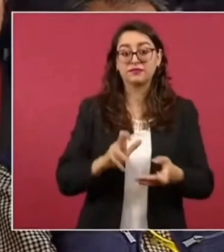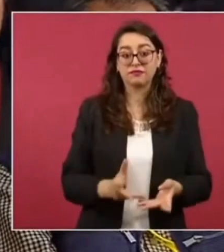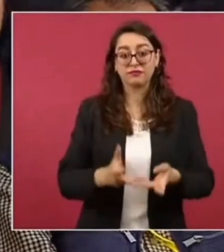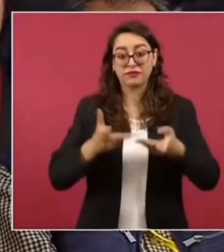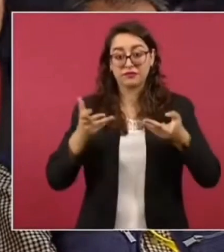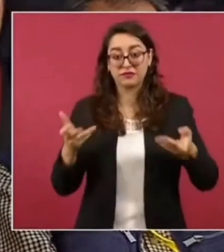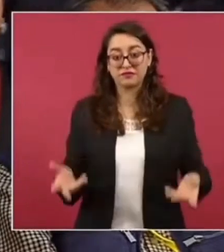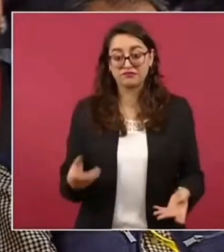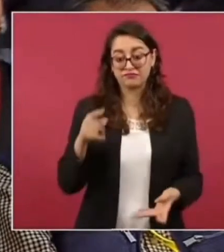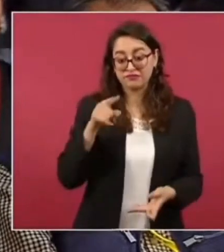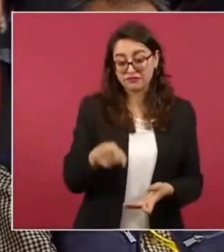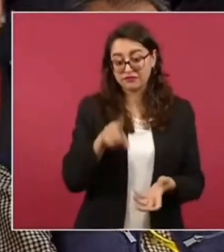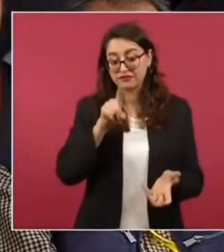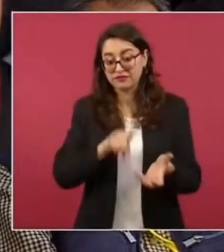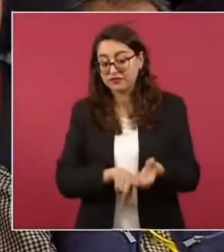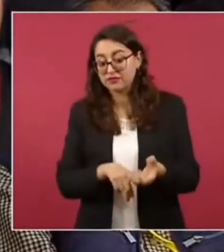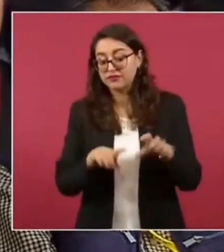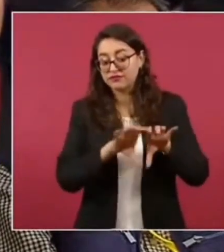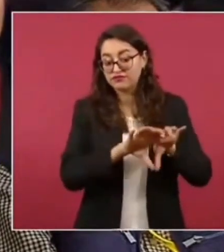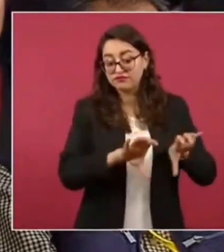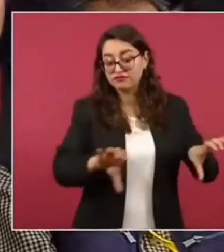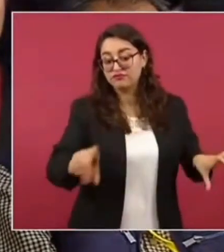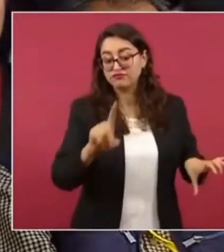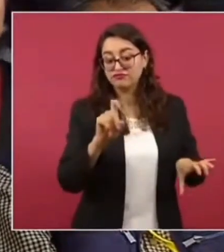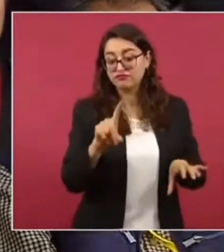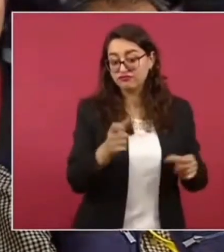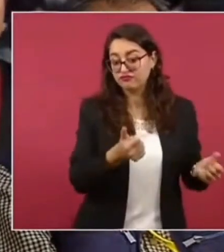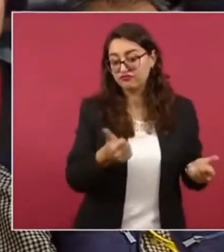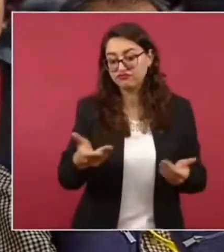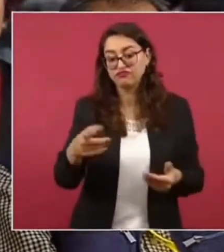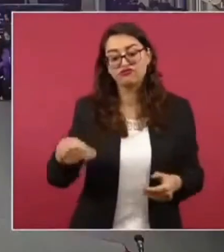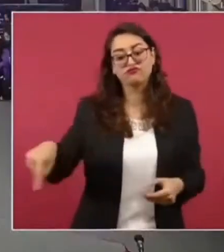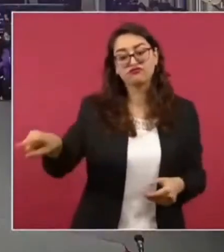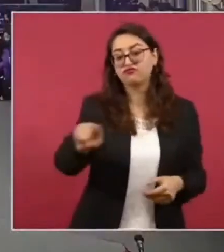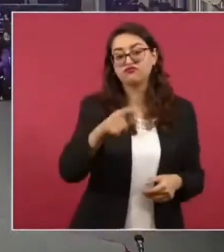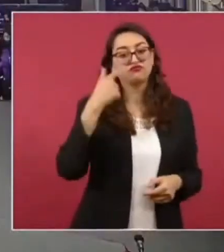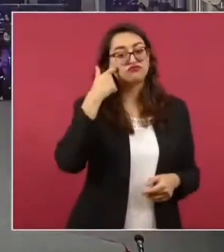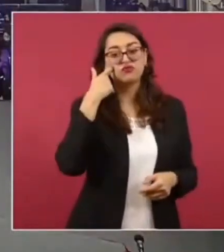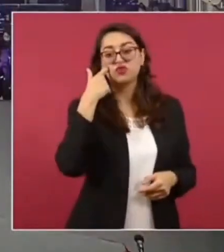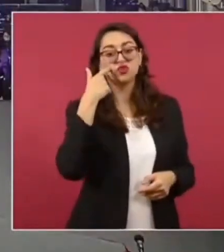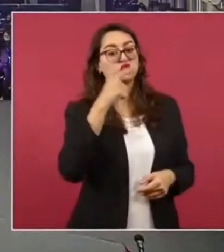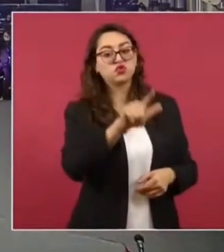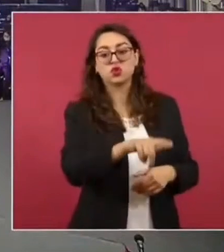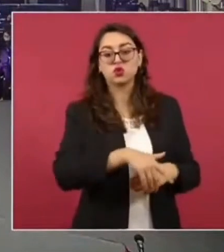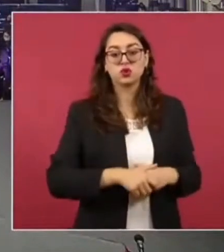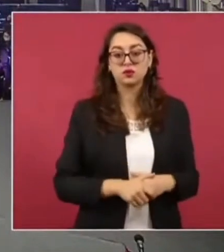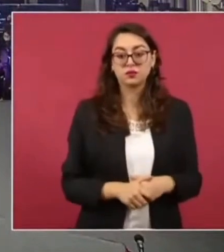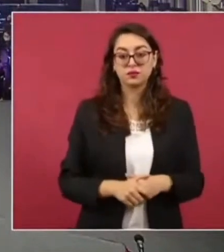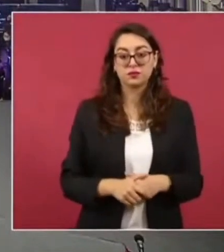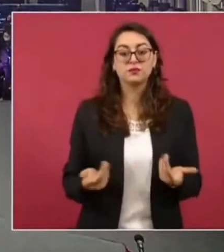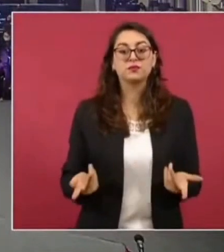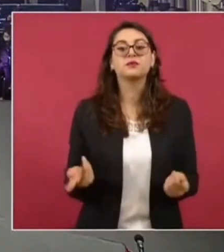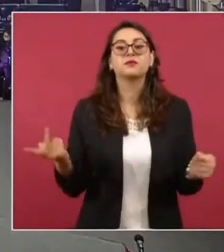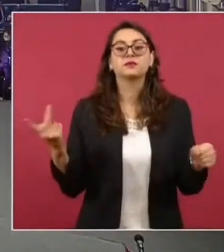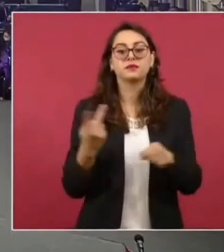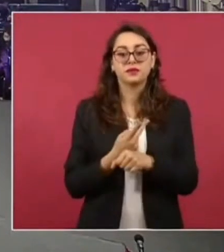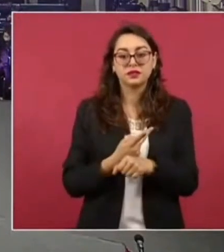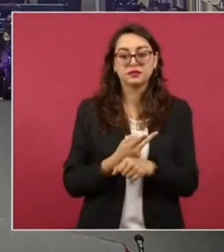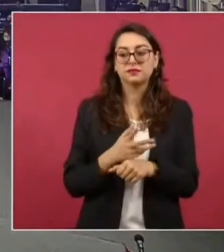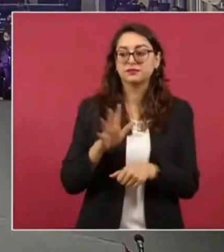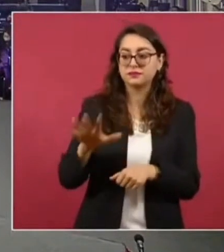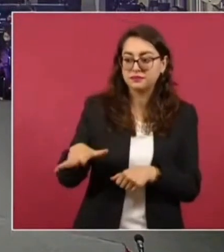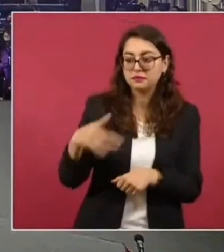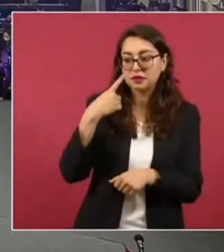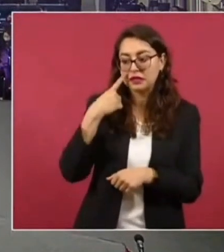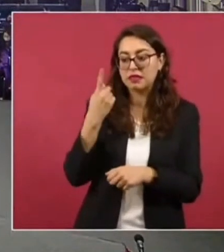terrenos que han ocupado. Ante su inconformidad para ceder su agua, se les ofreció a cambio obras